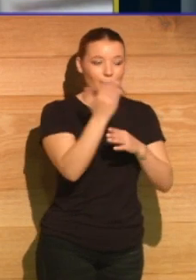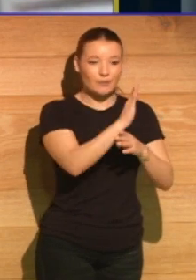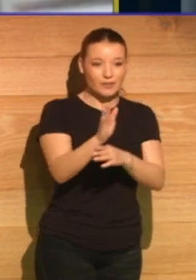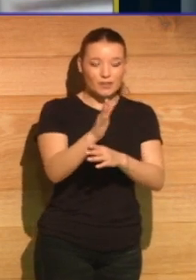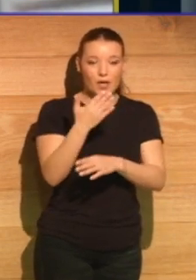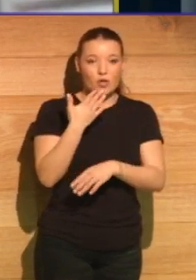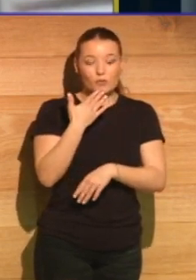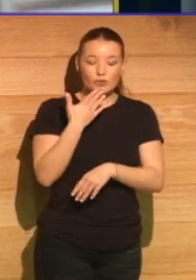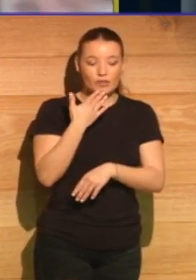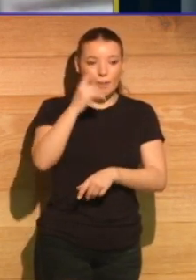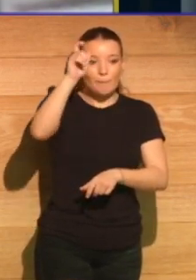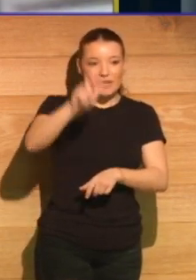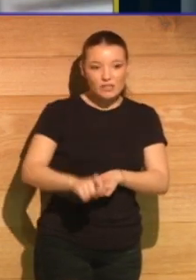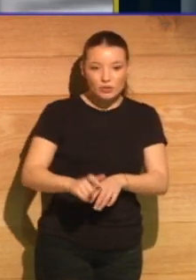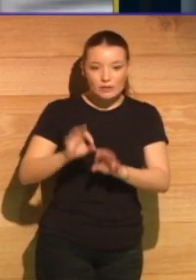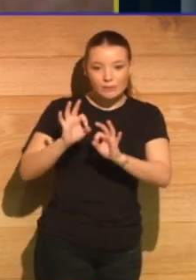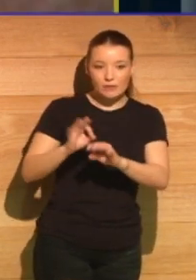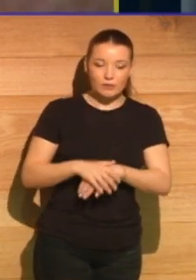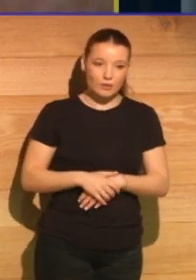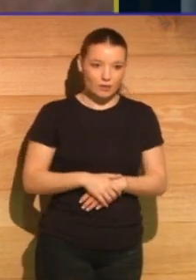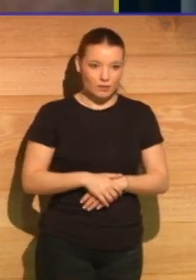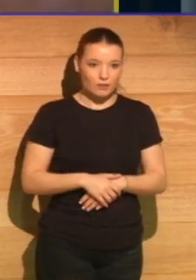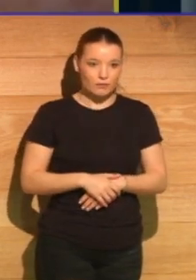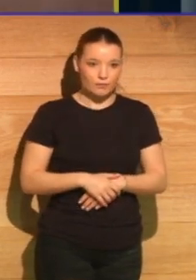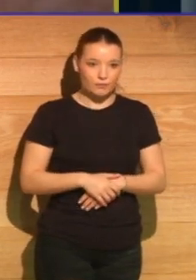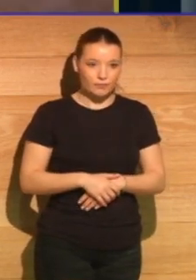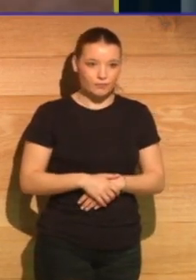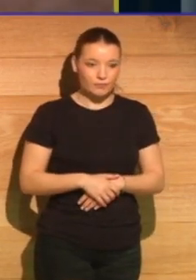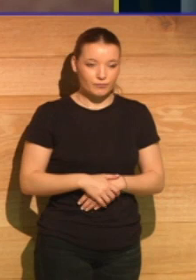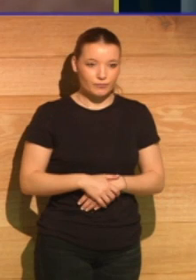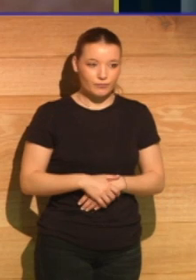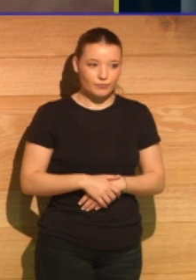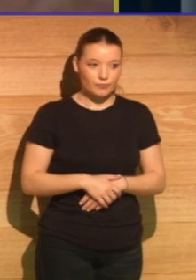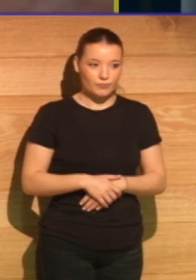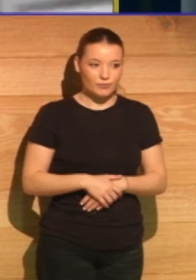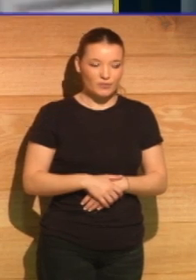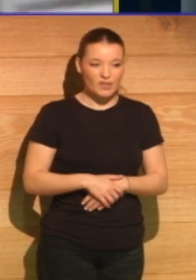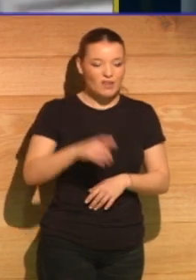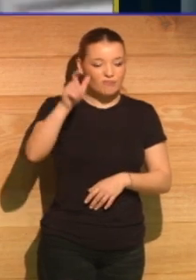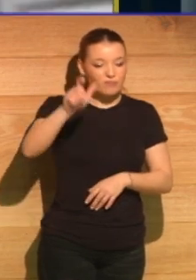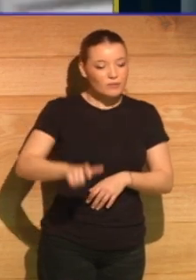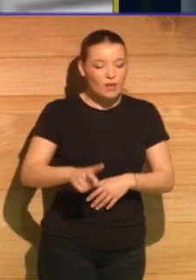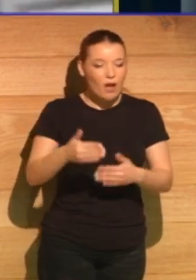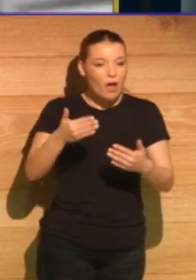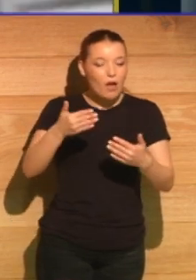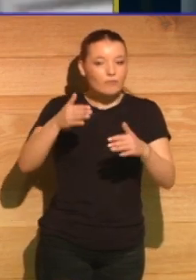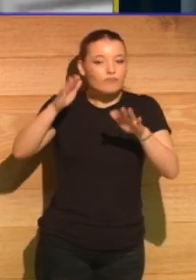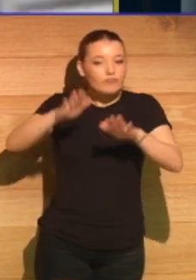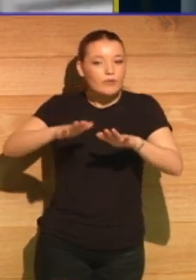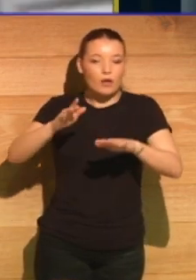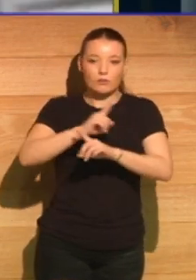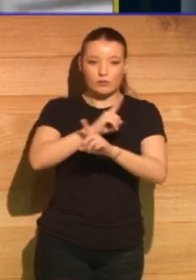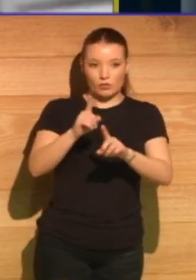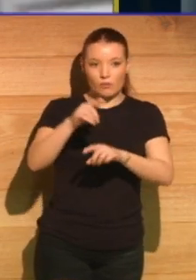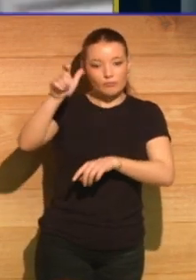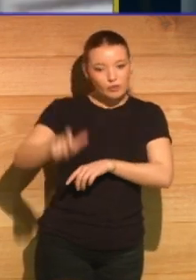no como divinidades a las que venerar, ni muchísimo menos. Son personas con sus virtudes, con sus miserias y